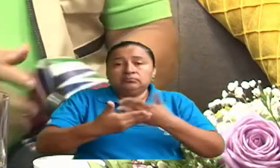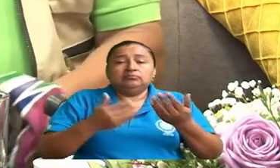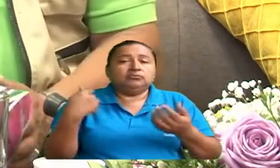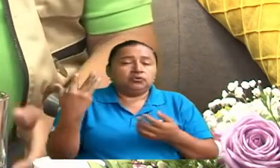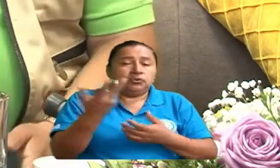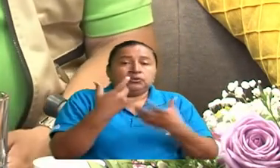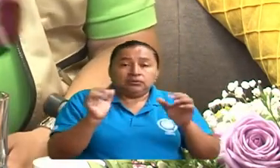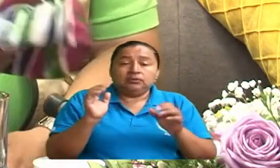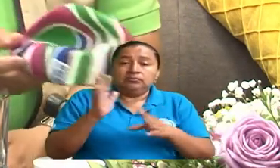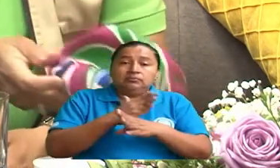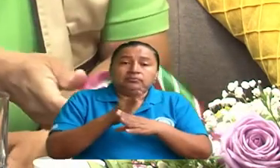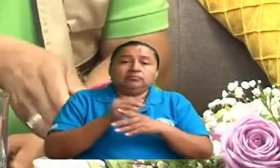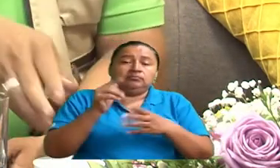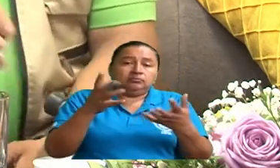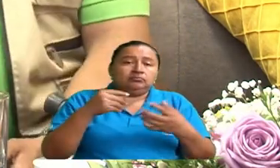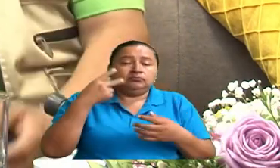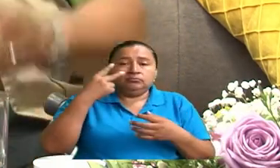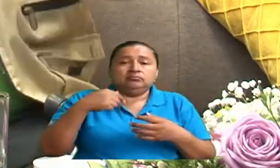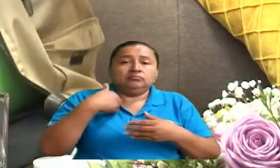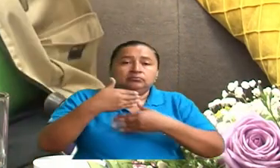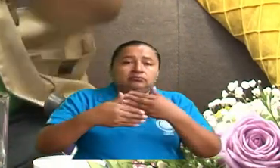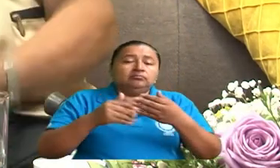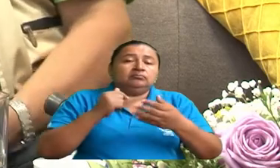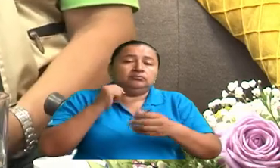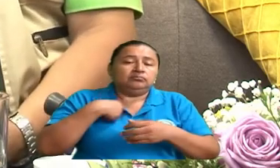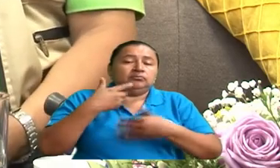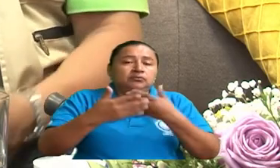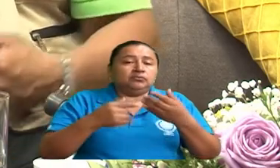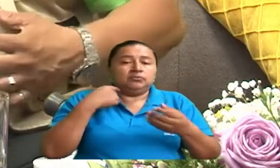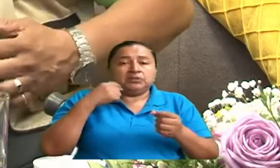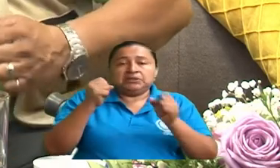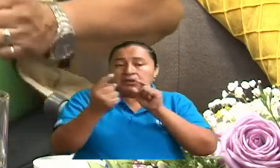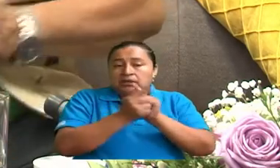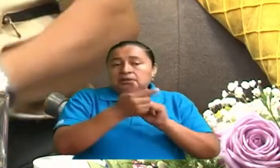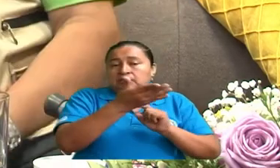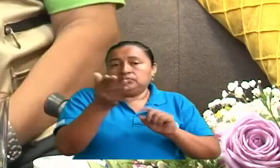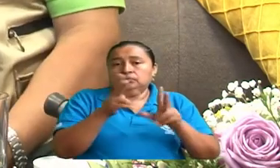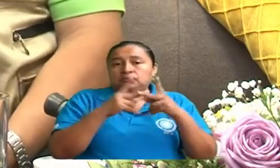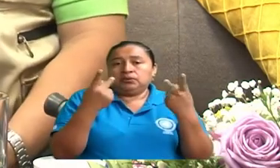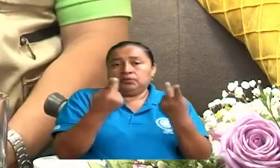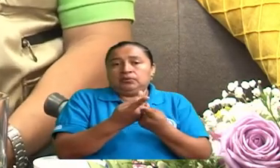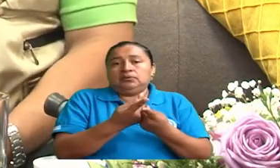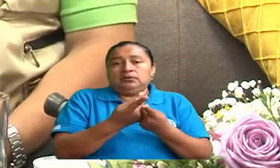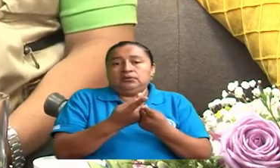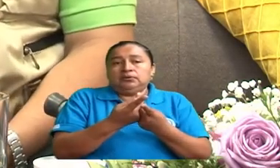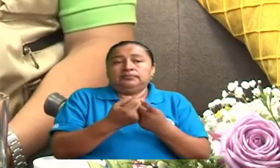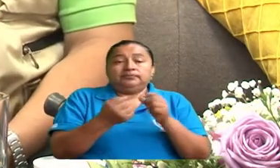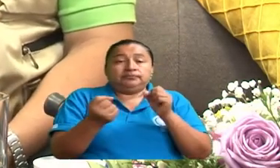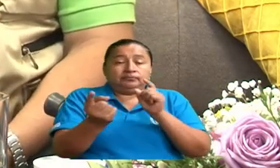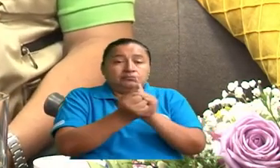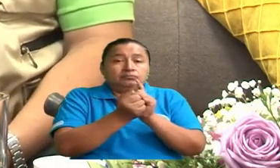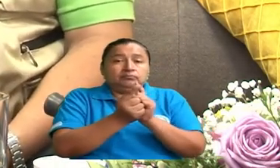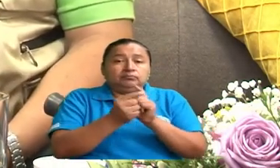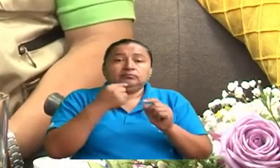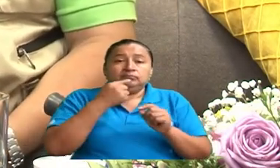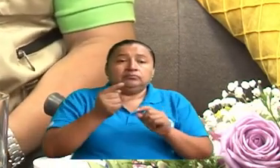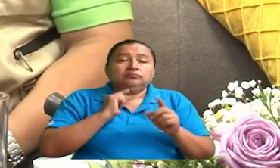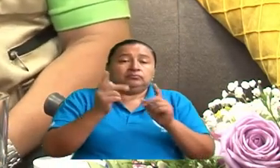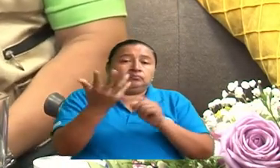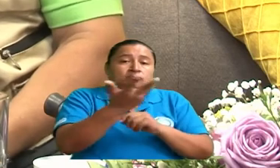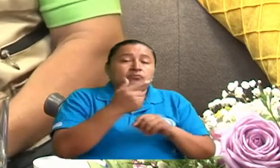estas partes, ¿verdad?, queremos, ¿verdad?, llevar este mensaje a nuestro pueblo, llevar este mensaje a